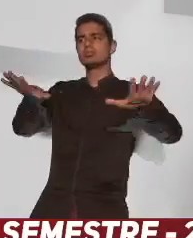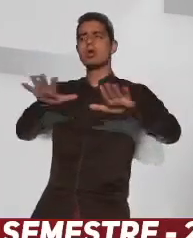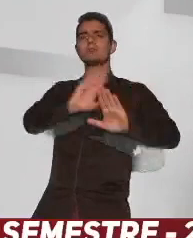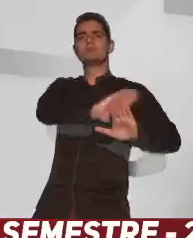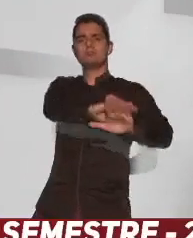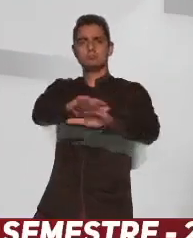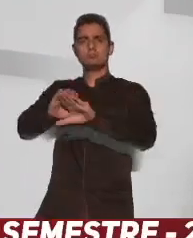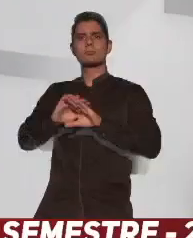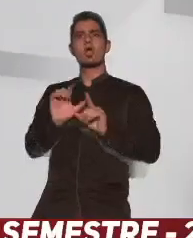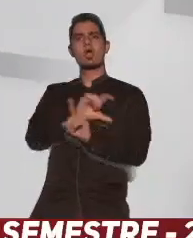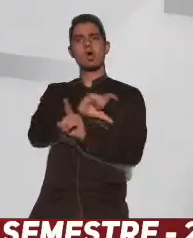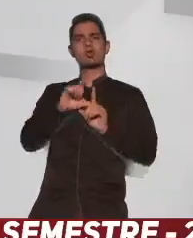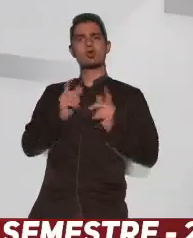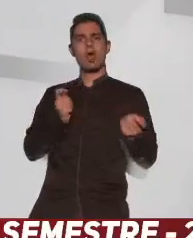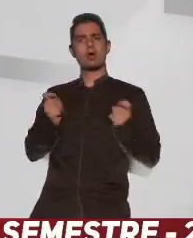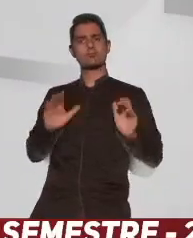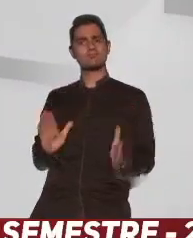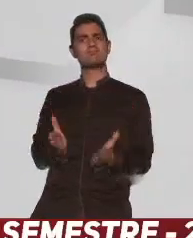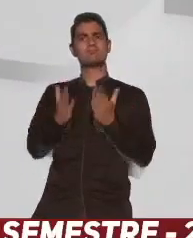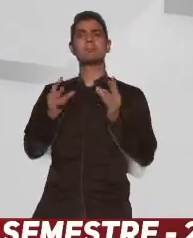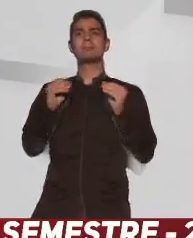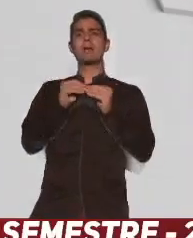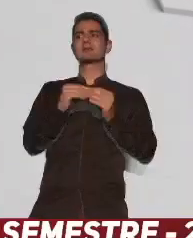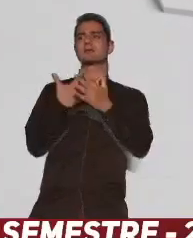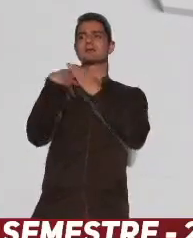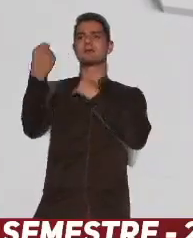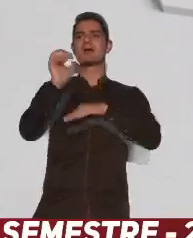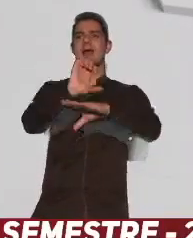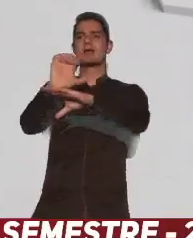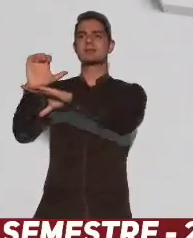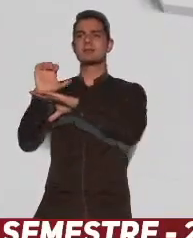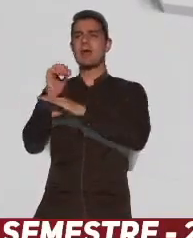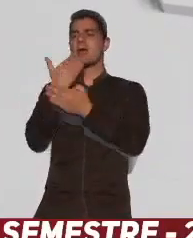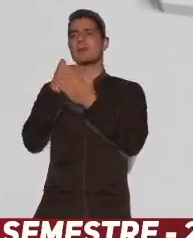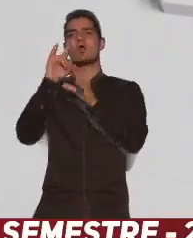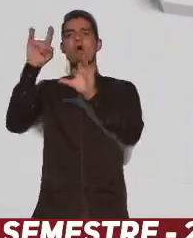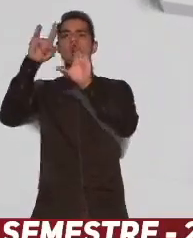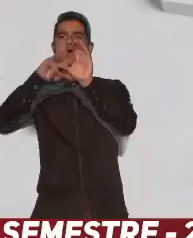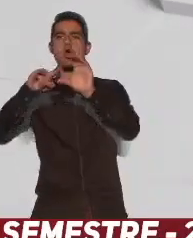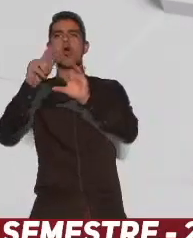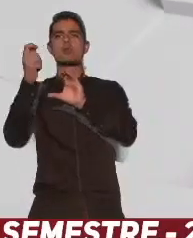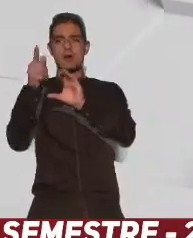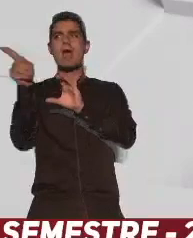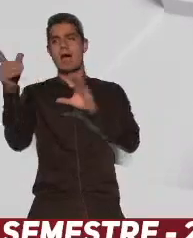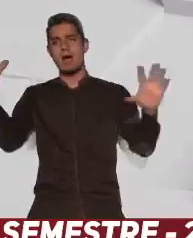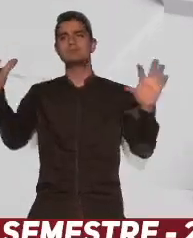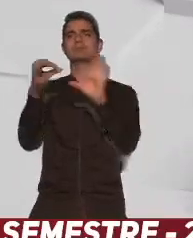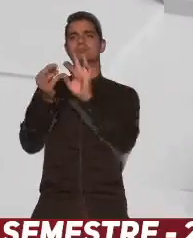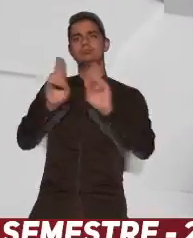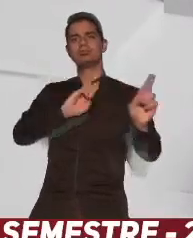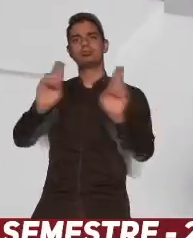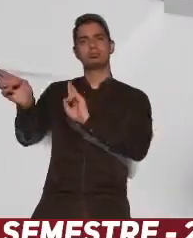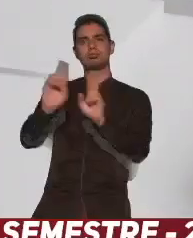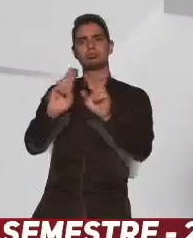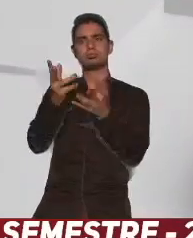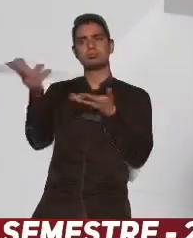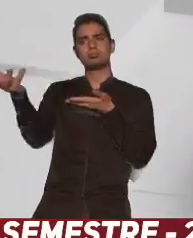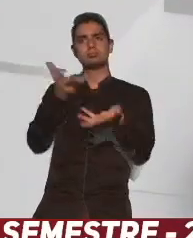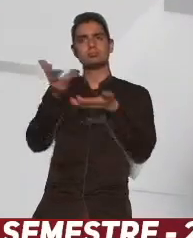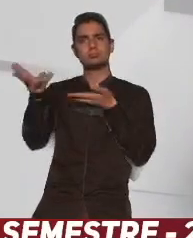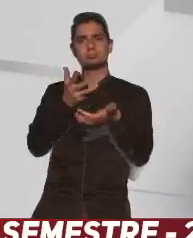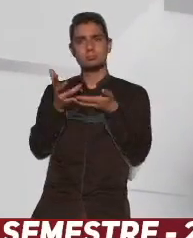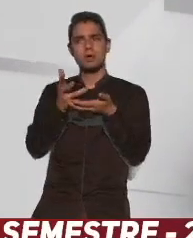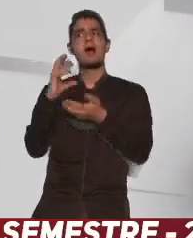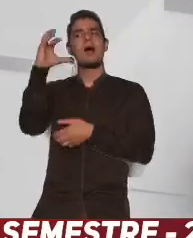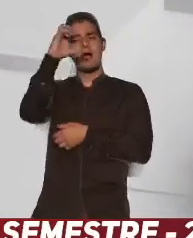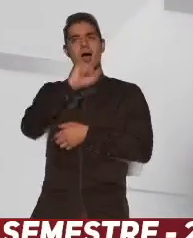y relación con entes externos como la Contraloría General de la República, que permitieron obtener adecuados